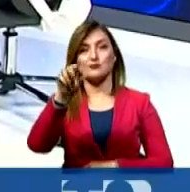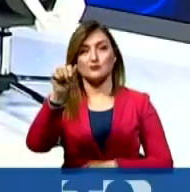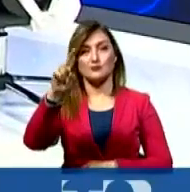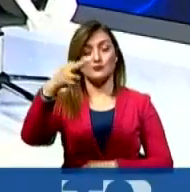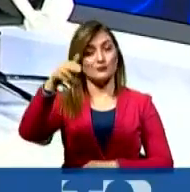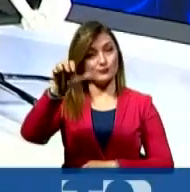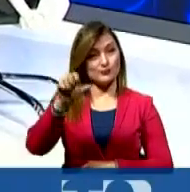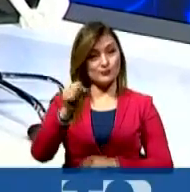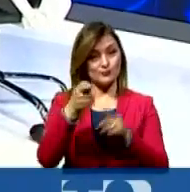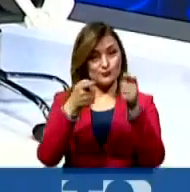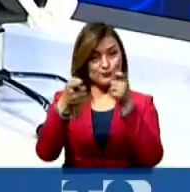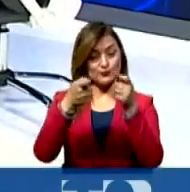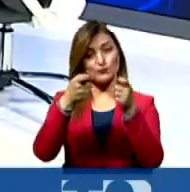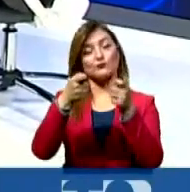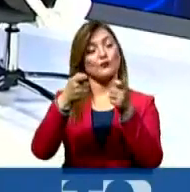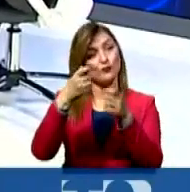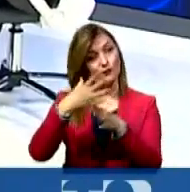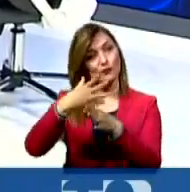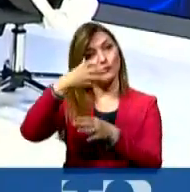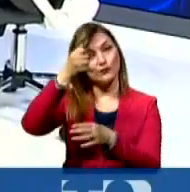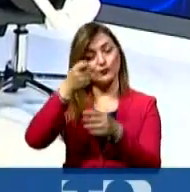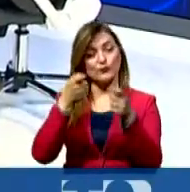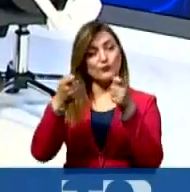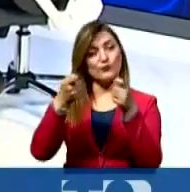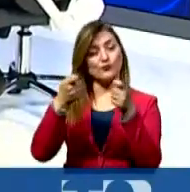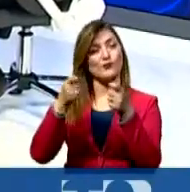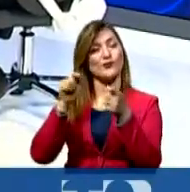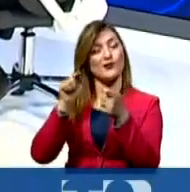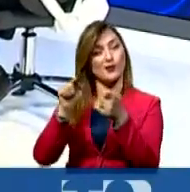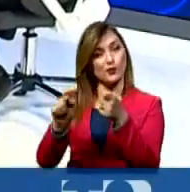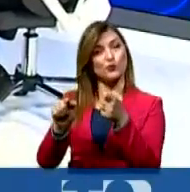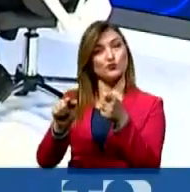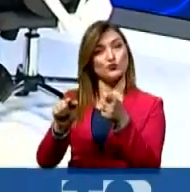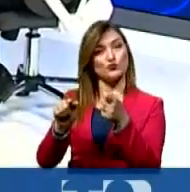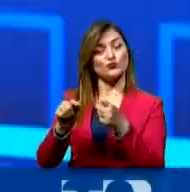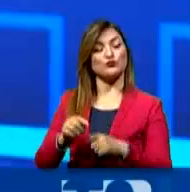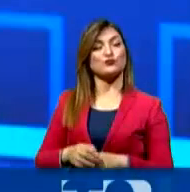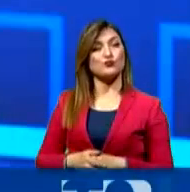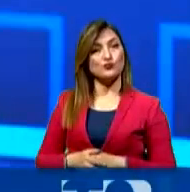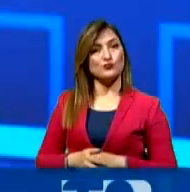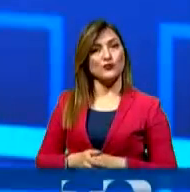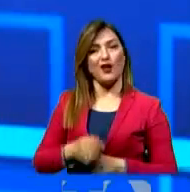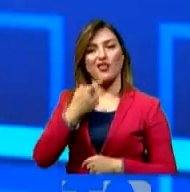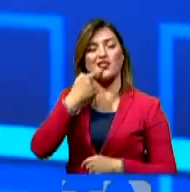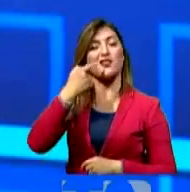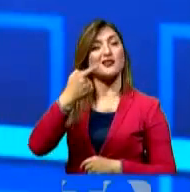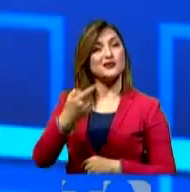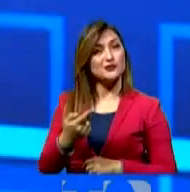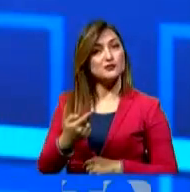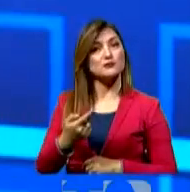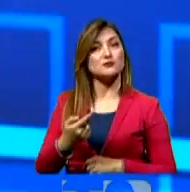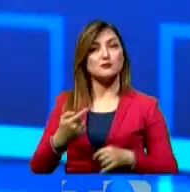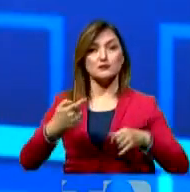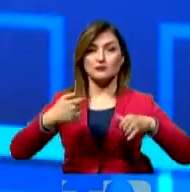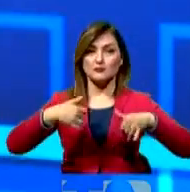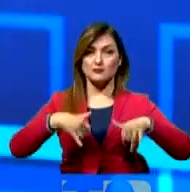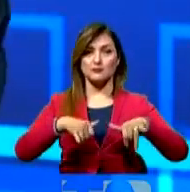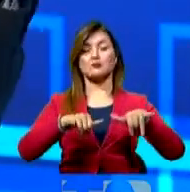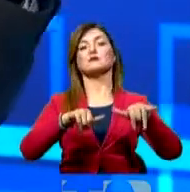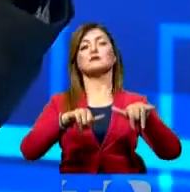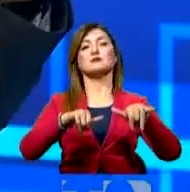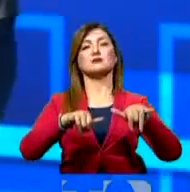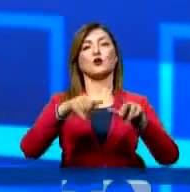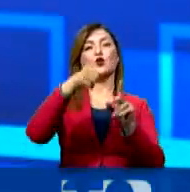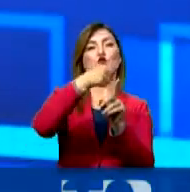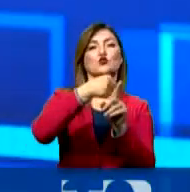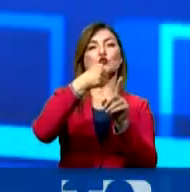de la Confeniae, con absoluto desempacho dice que van a continuar a retomar la lucha